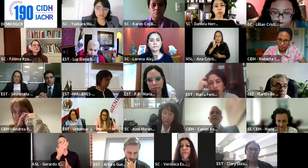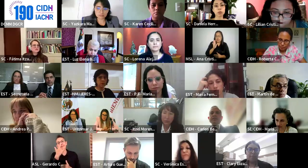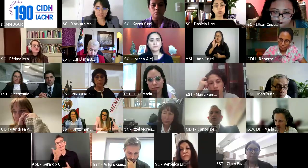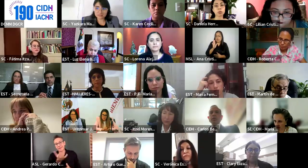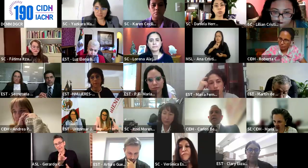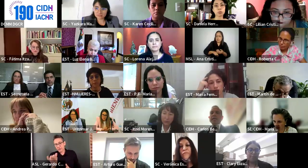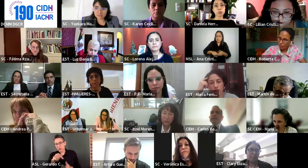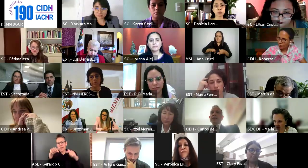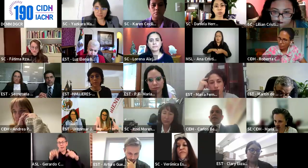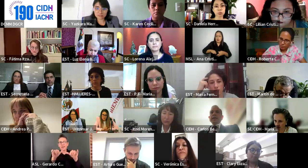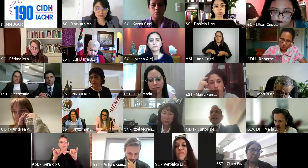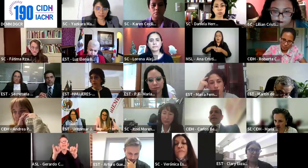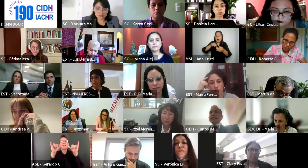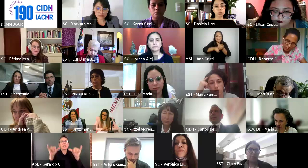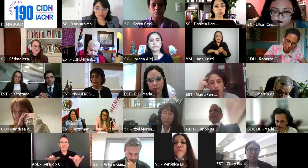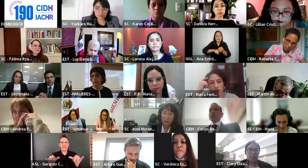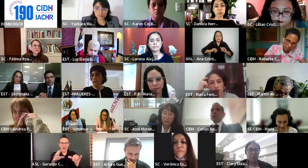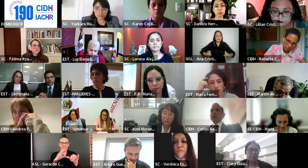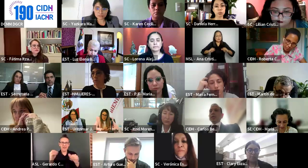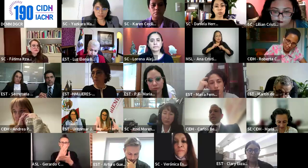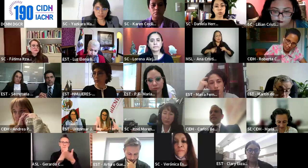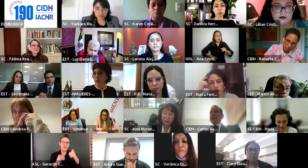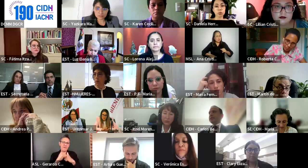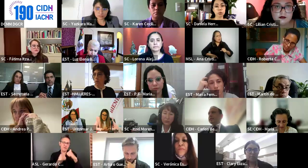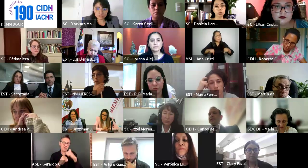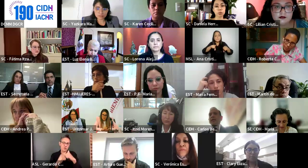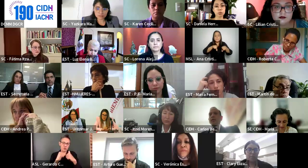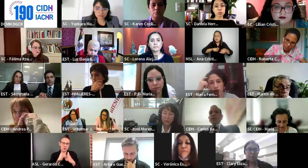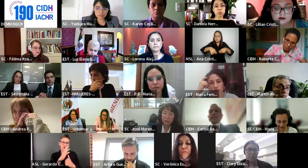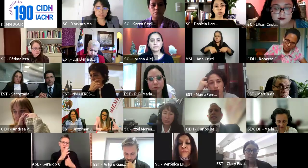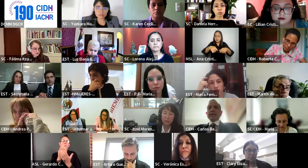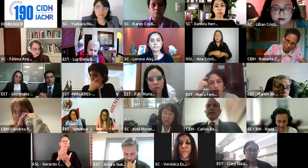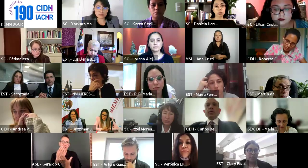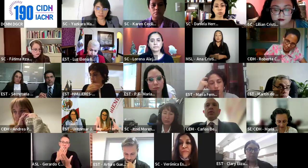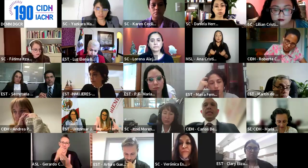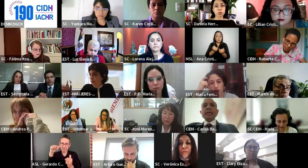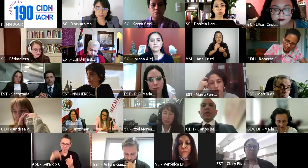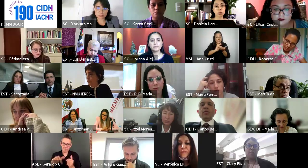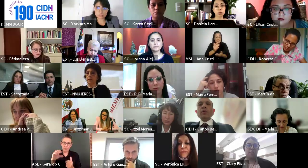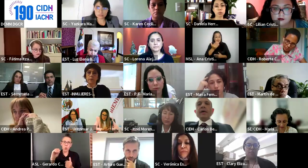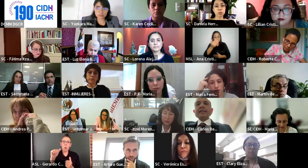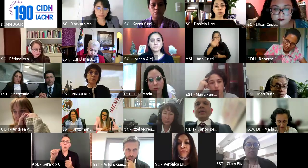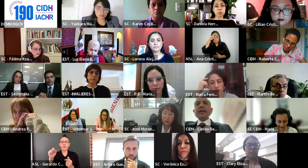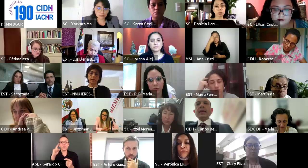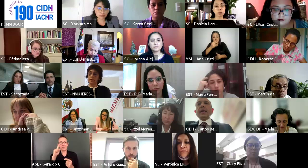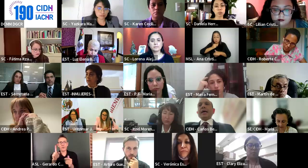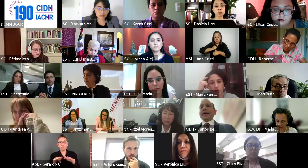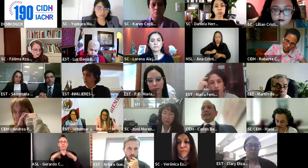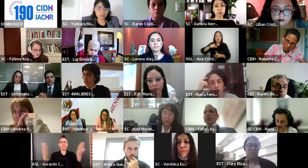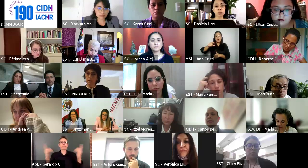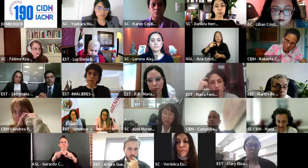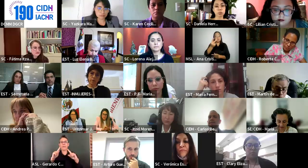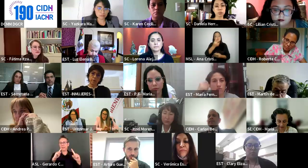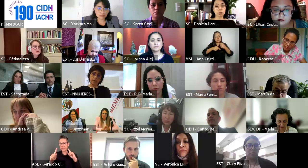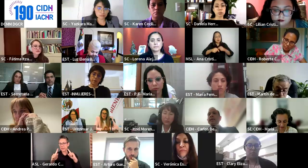sistemáticas y estructurales. Y también doy las gracias al Estado por estar abierto al diálogo y comparecer a